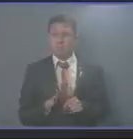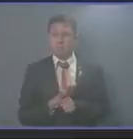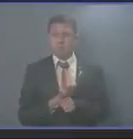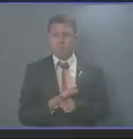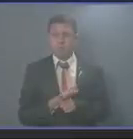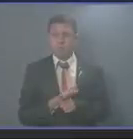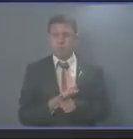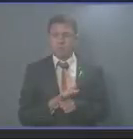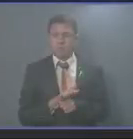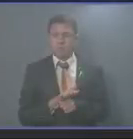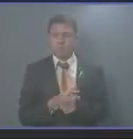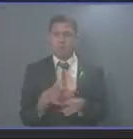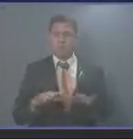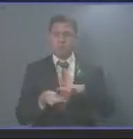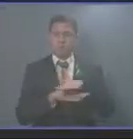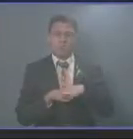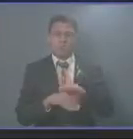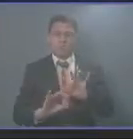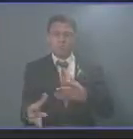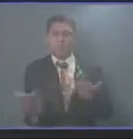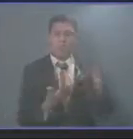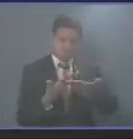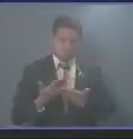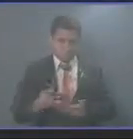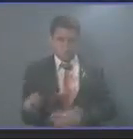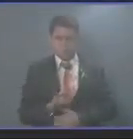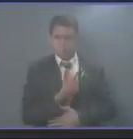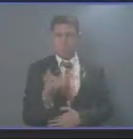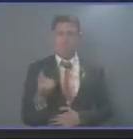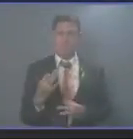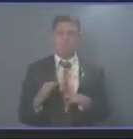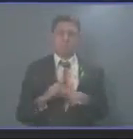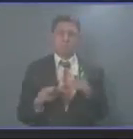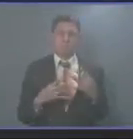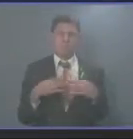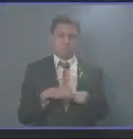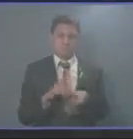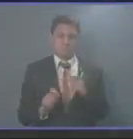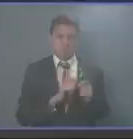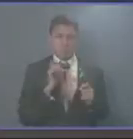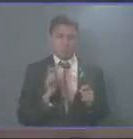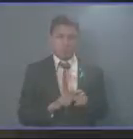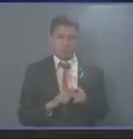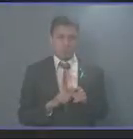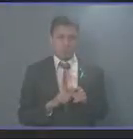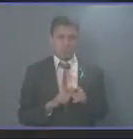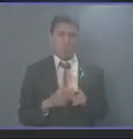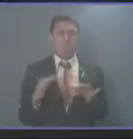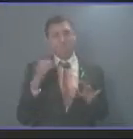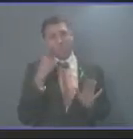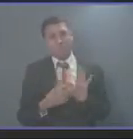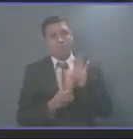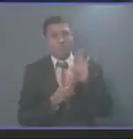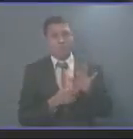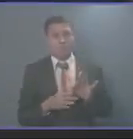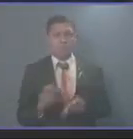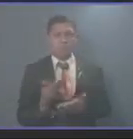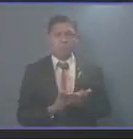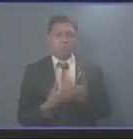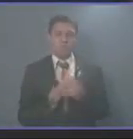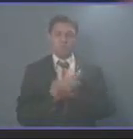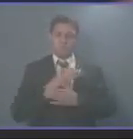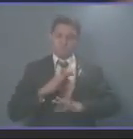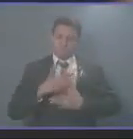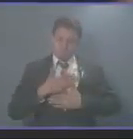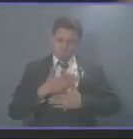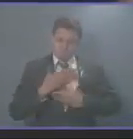valores basados en el servicio de los demás y que particularmente ha demostrado gran amor y entrega